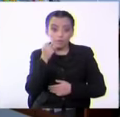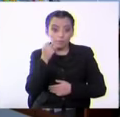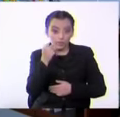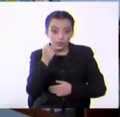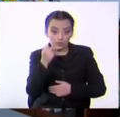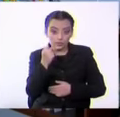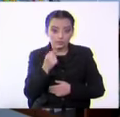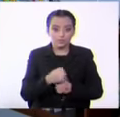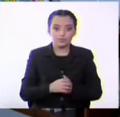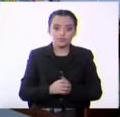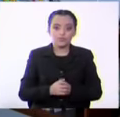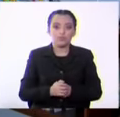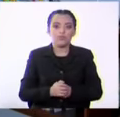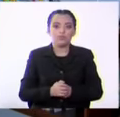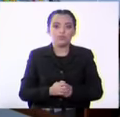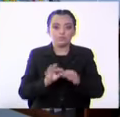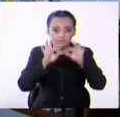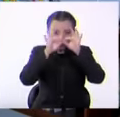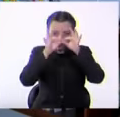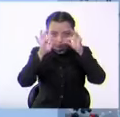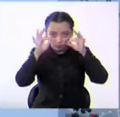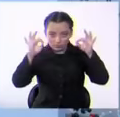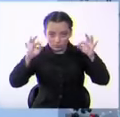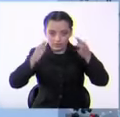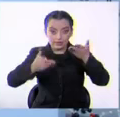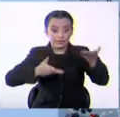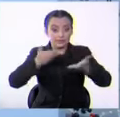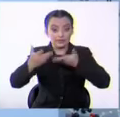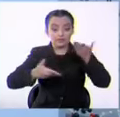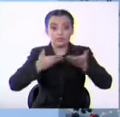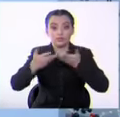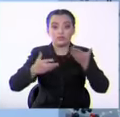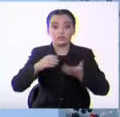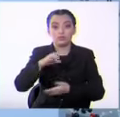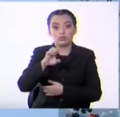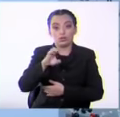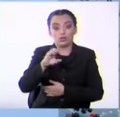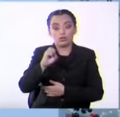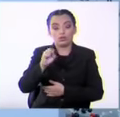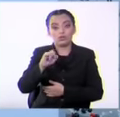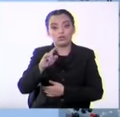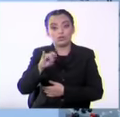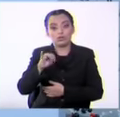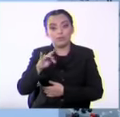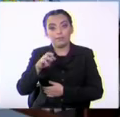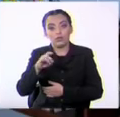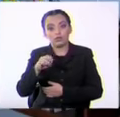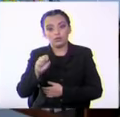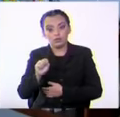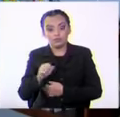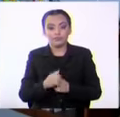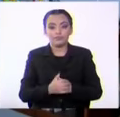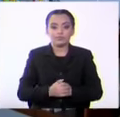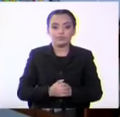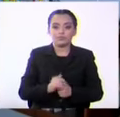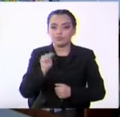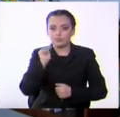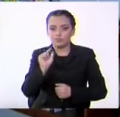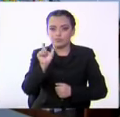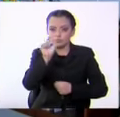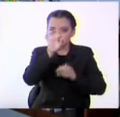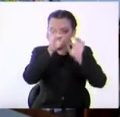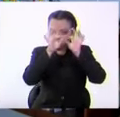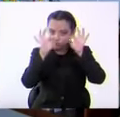los servicios ecosistémicos. ¿Qué es esto? Bueno, evidentemente este término